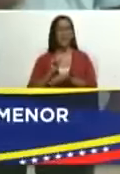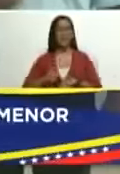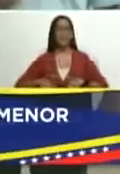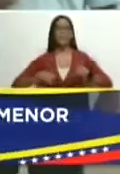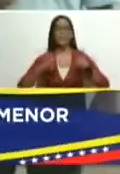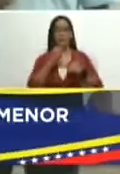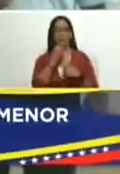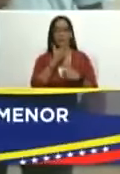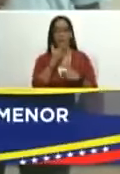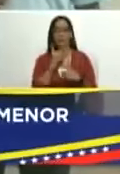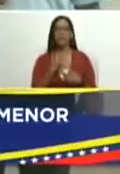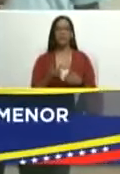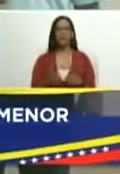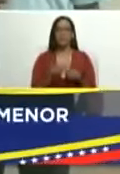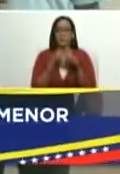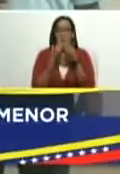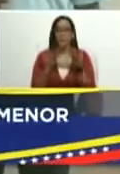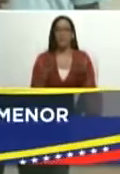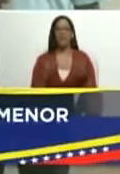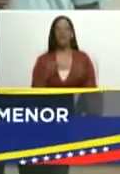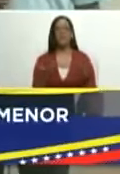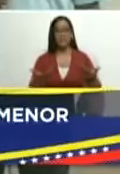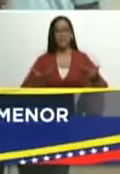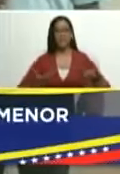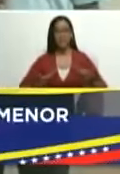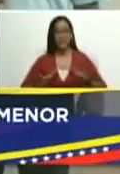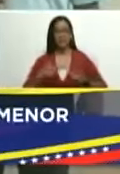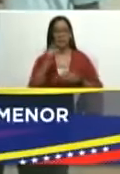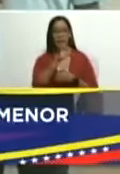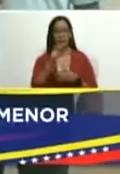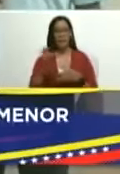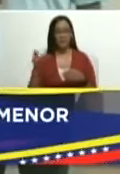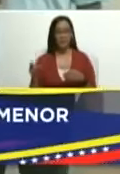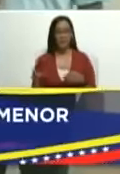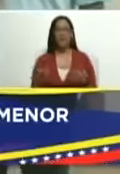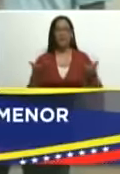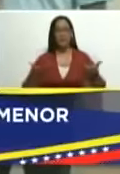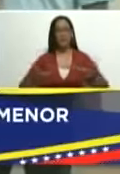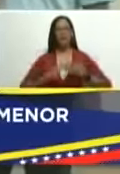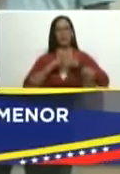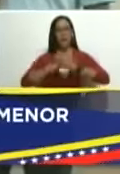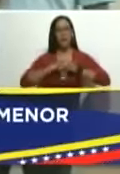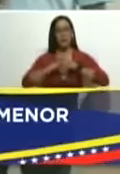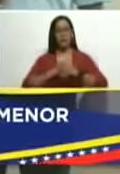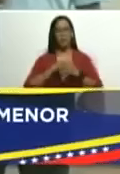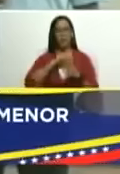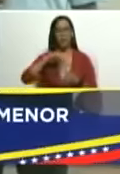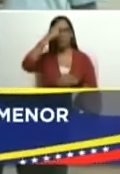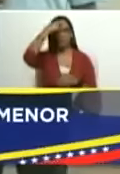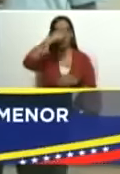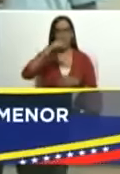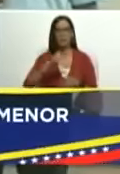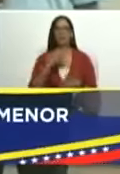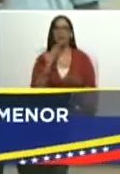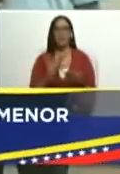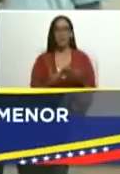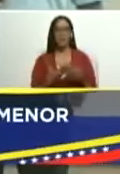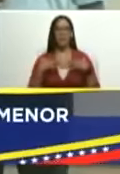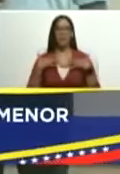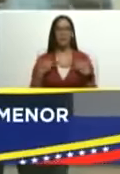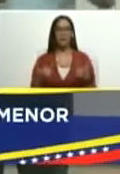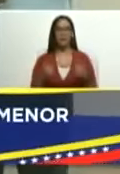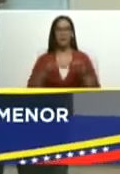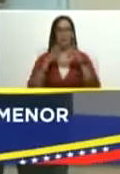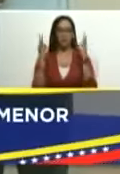bellas, remozadas y recibiendo la feligresía, recibiendo las oraciones de nuestro pueblo que piden por la salud de